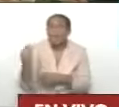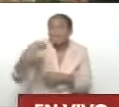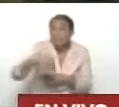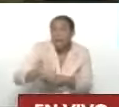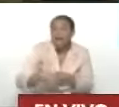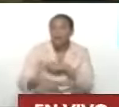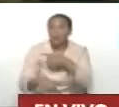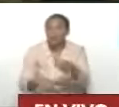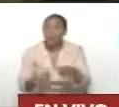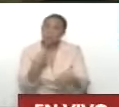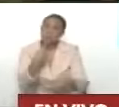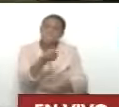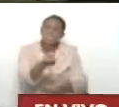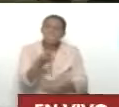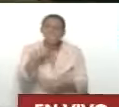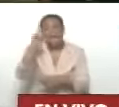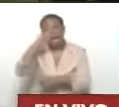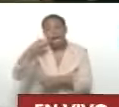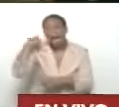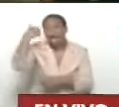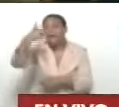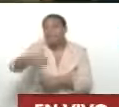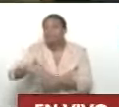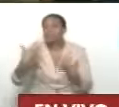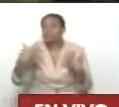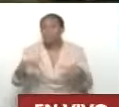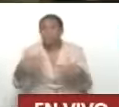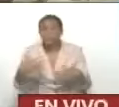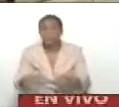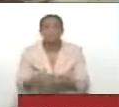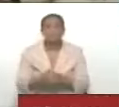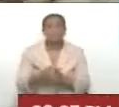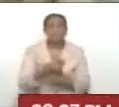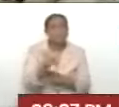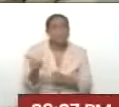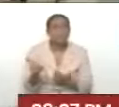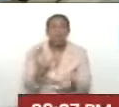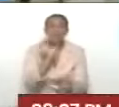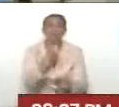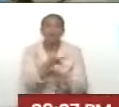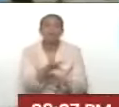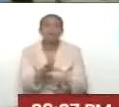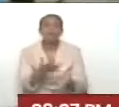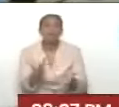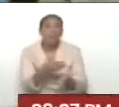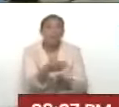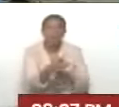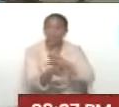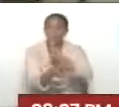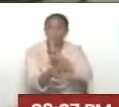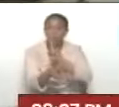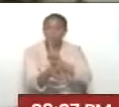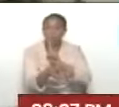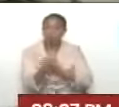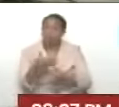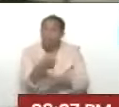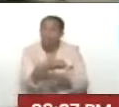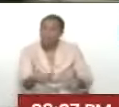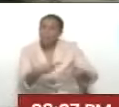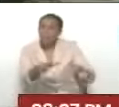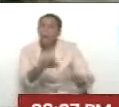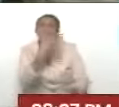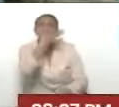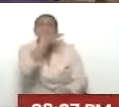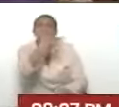como tanto se dice durante tantos años, no les des el pescado. ¿Te han escuchado eso? Yo he escuchado